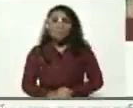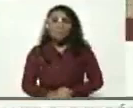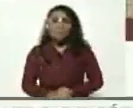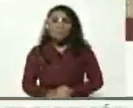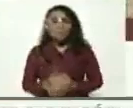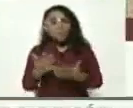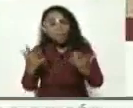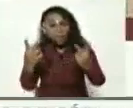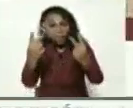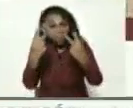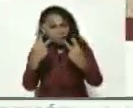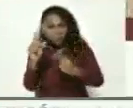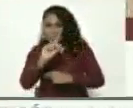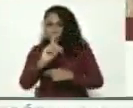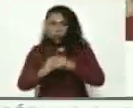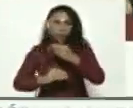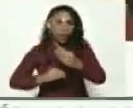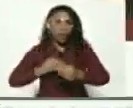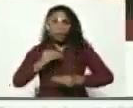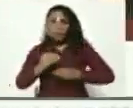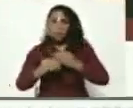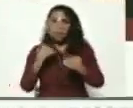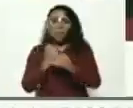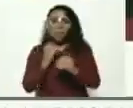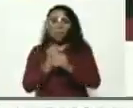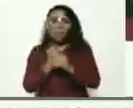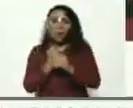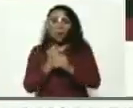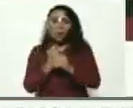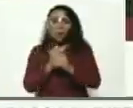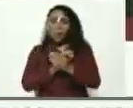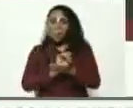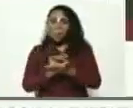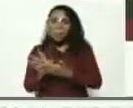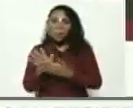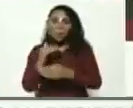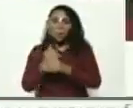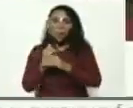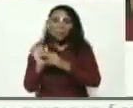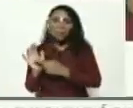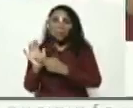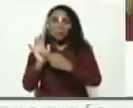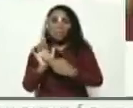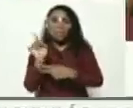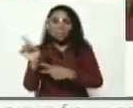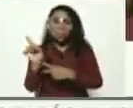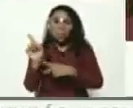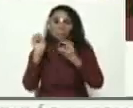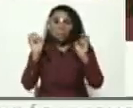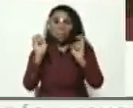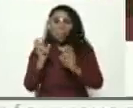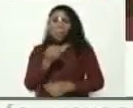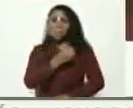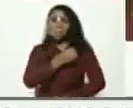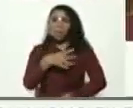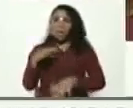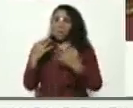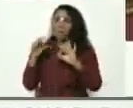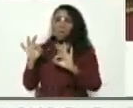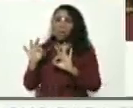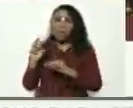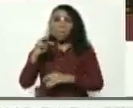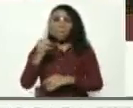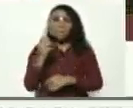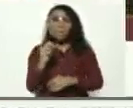ver si no nos conformamos con despacharlo como un representante de su clase, un blanco criollo, un mantuano,